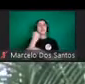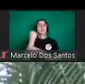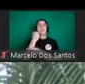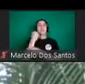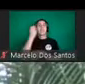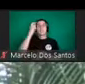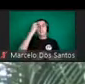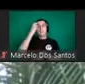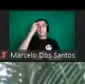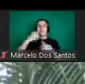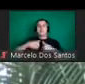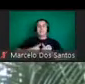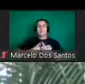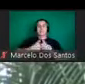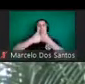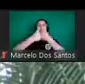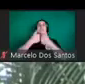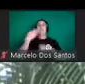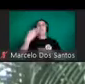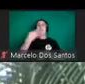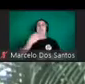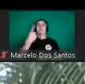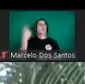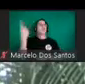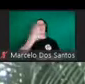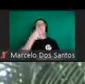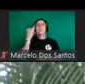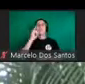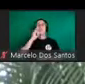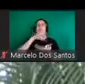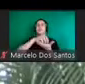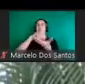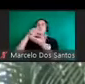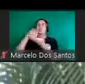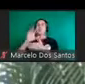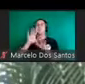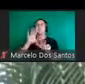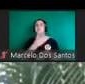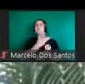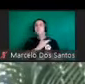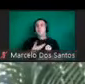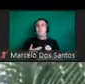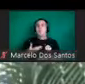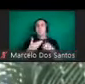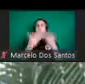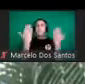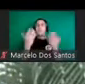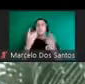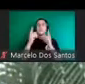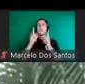tanto de las instituciones públicas como de las privadas, porque va a ser una realidad con la que vamos a tener que